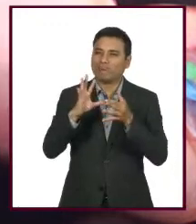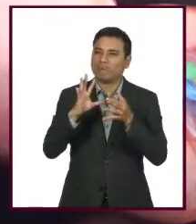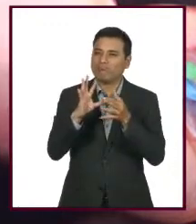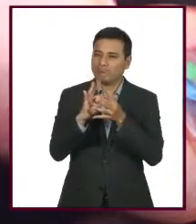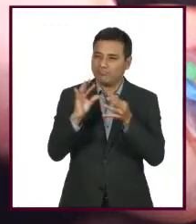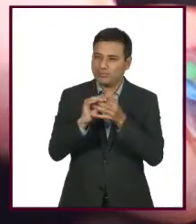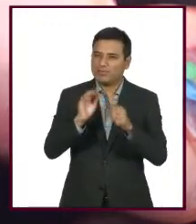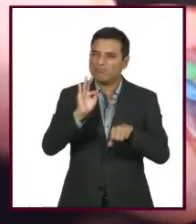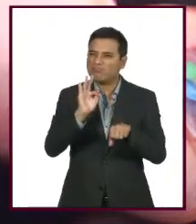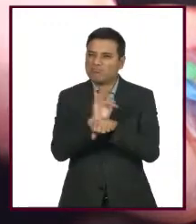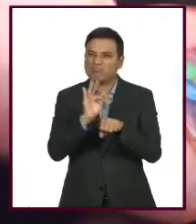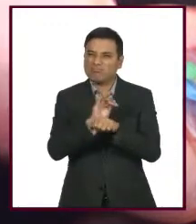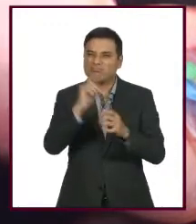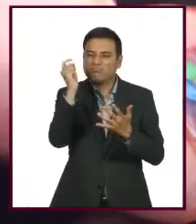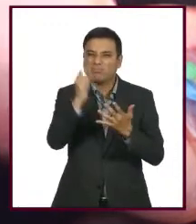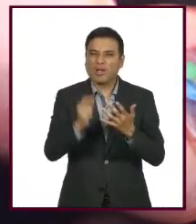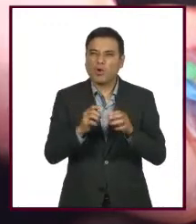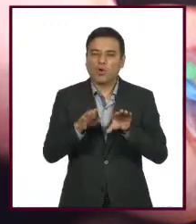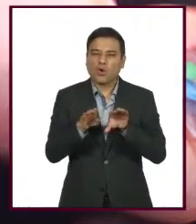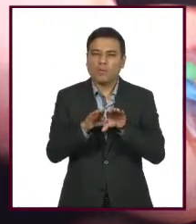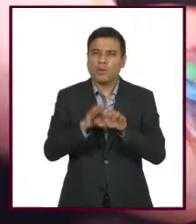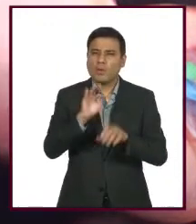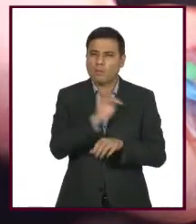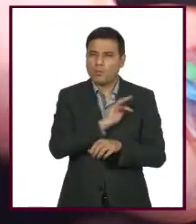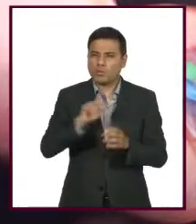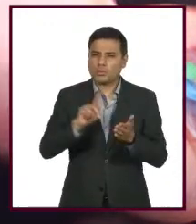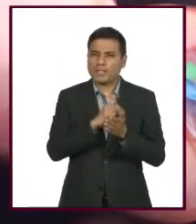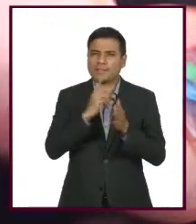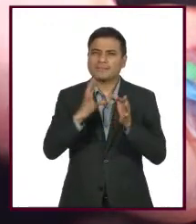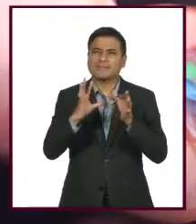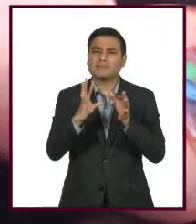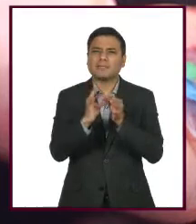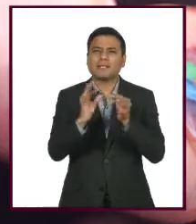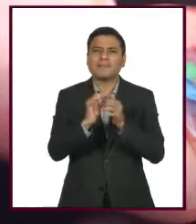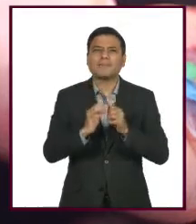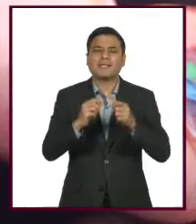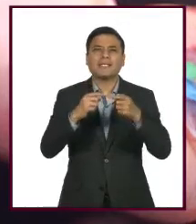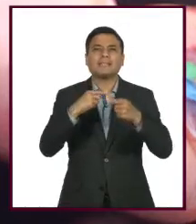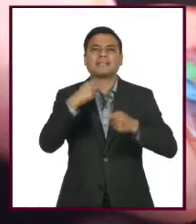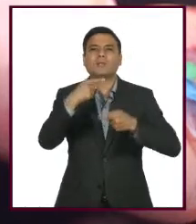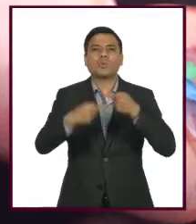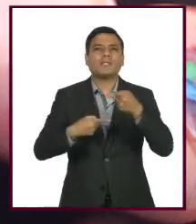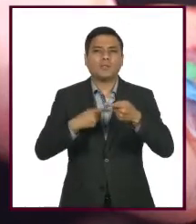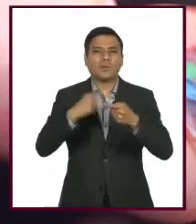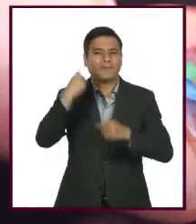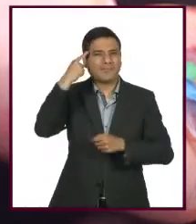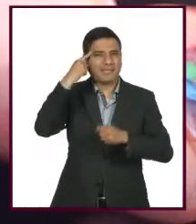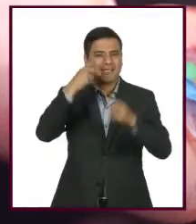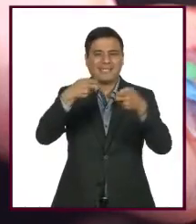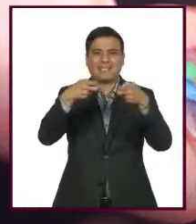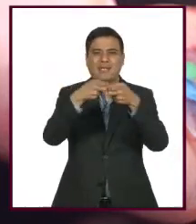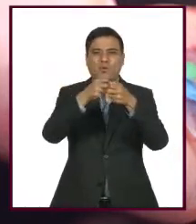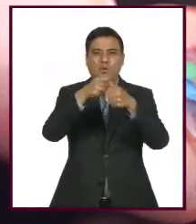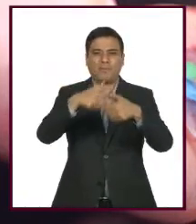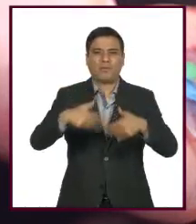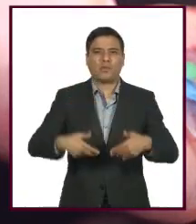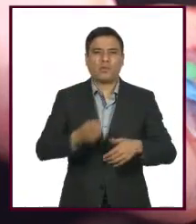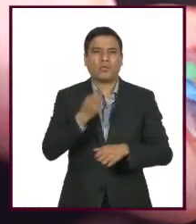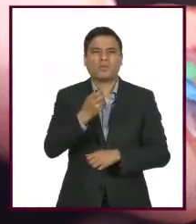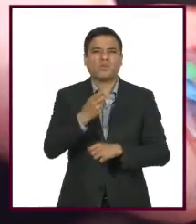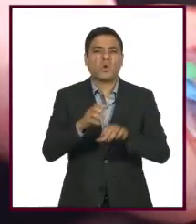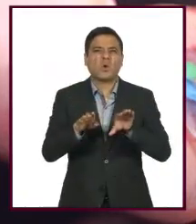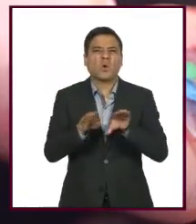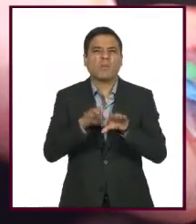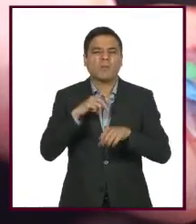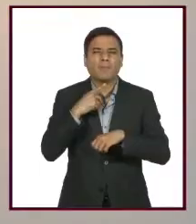de protección. Disculpe, ¿podría explicar nuevamente el circuito neurobiológico que afecta en un primer momento el consumo de